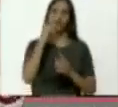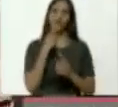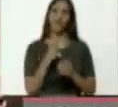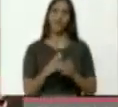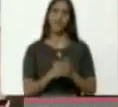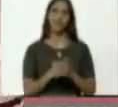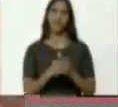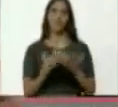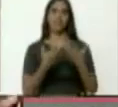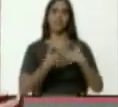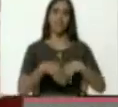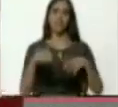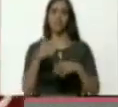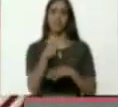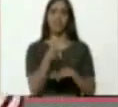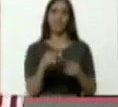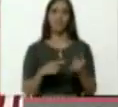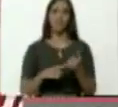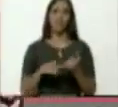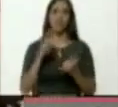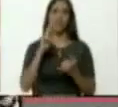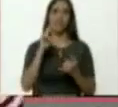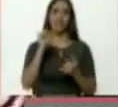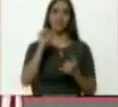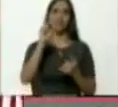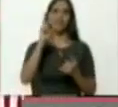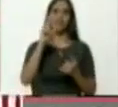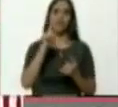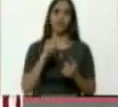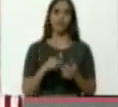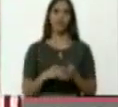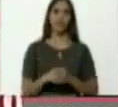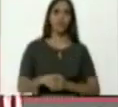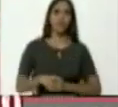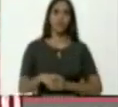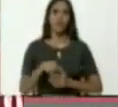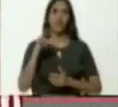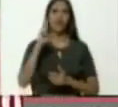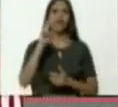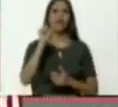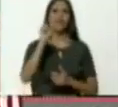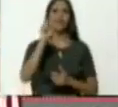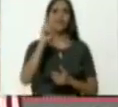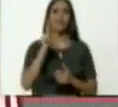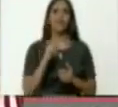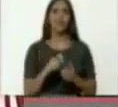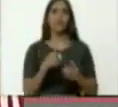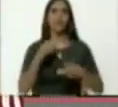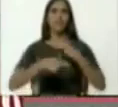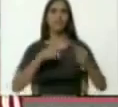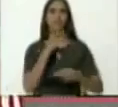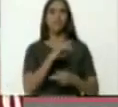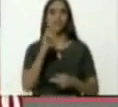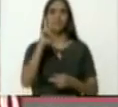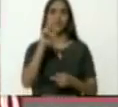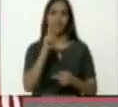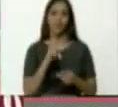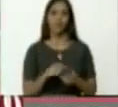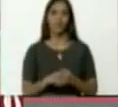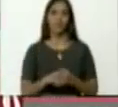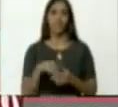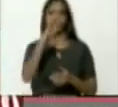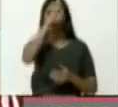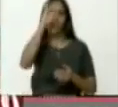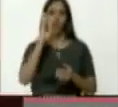La fábrica de sardinas de él, RS-21. Bueno, no dijeron, RS-21 significa Revolución Socialista del Siglo XXI. Y es de